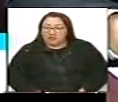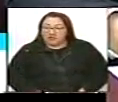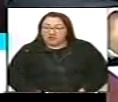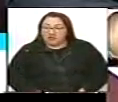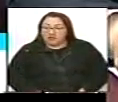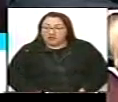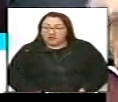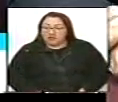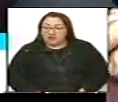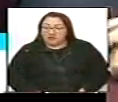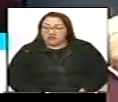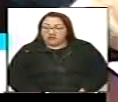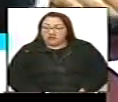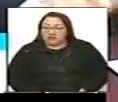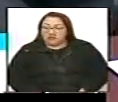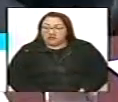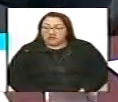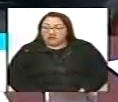No.